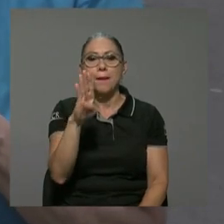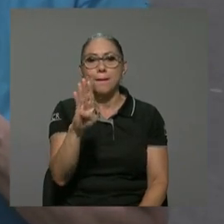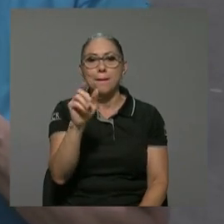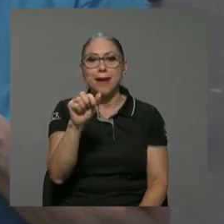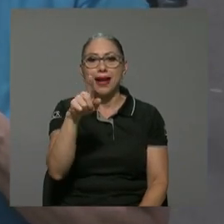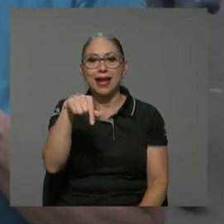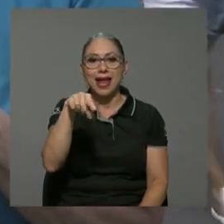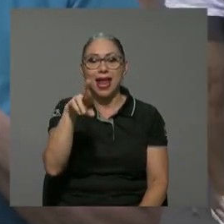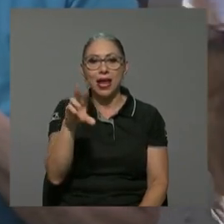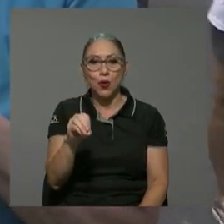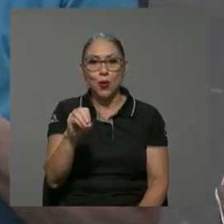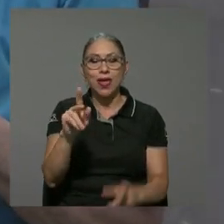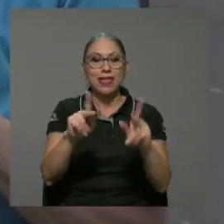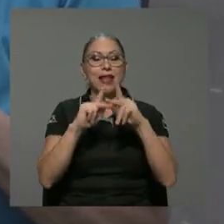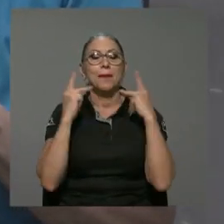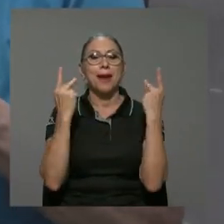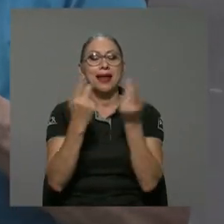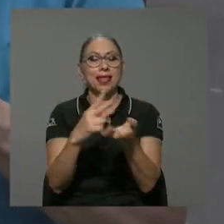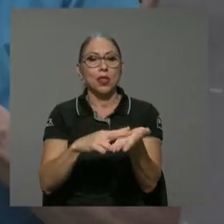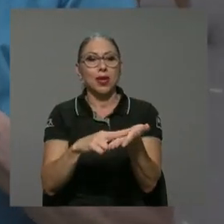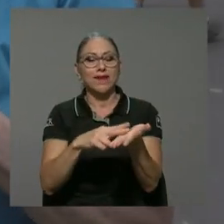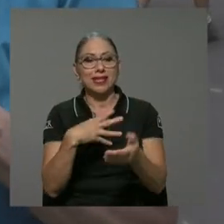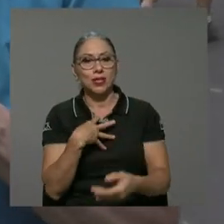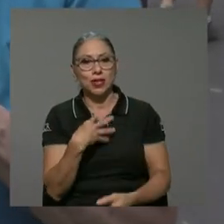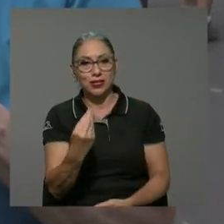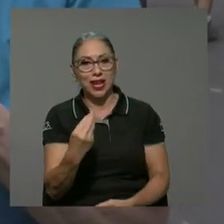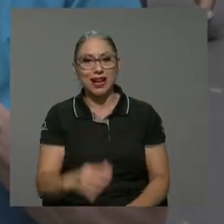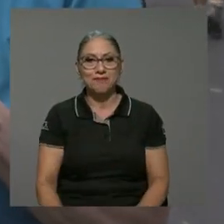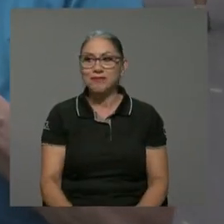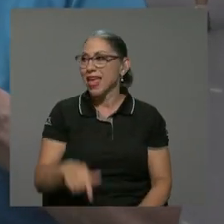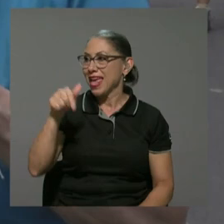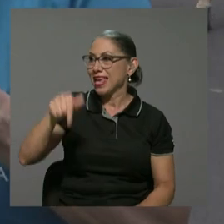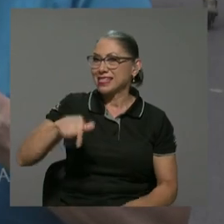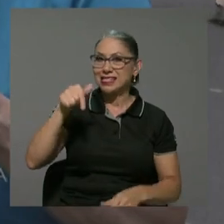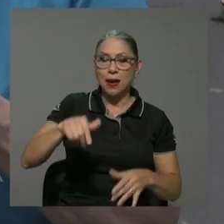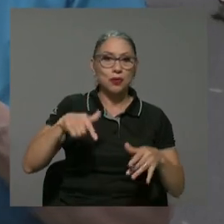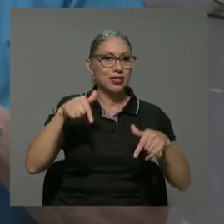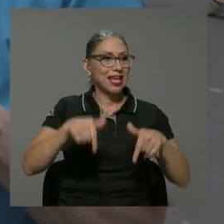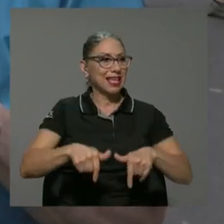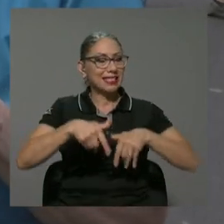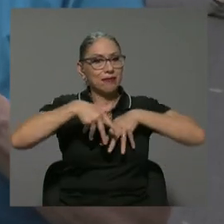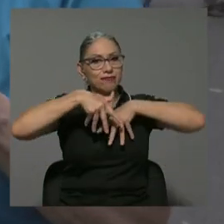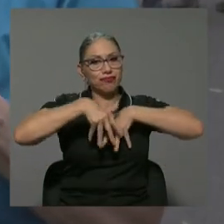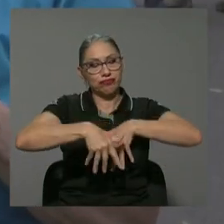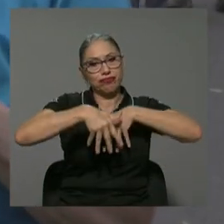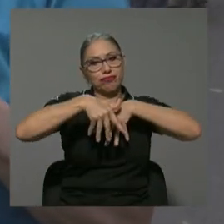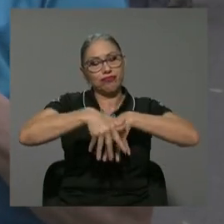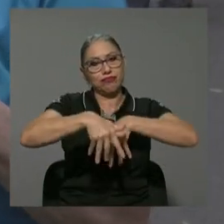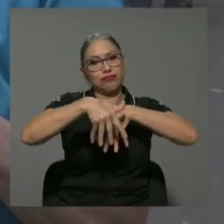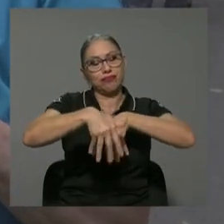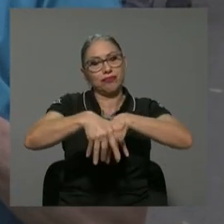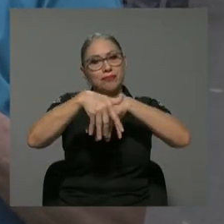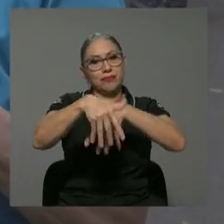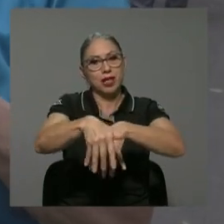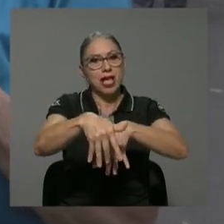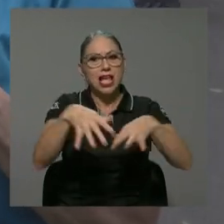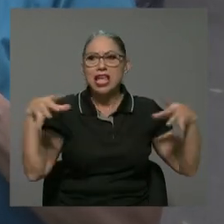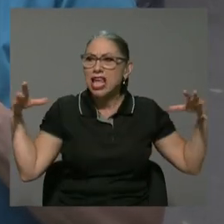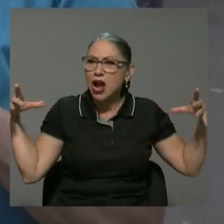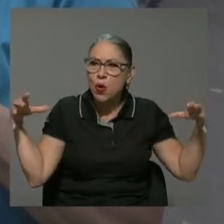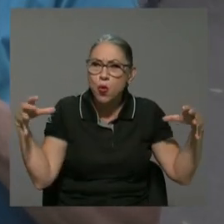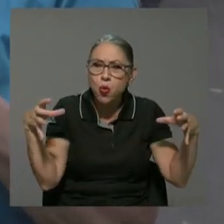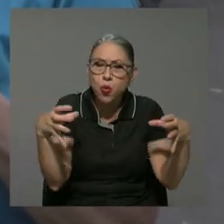Nacional. Estamos en esta magna reunión, esta marcha que ha convocado a